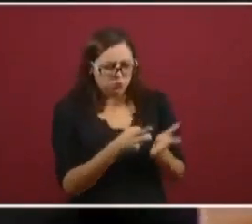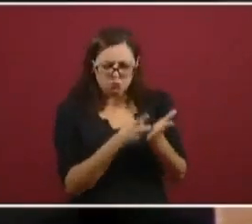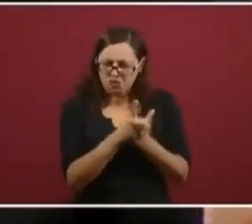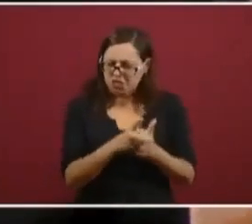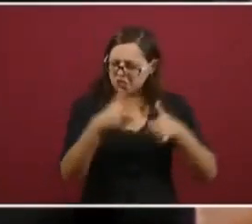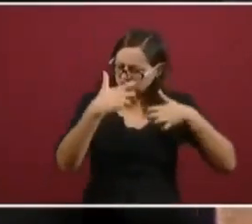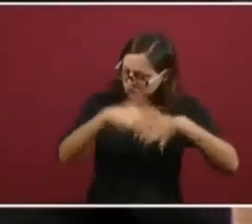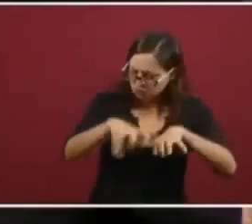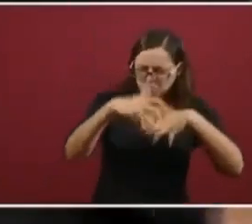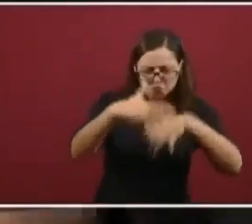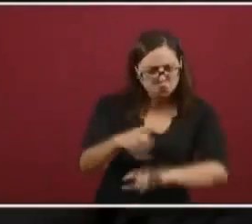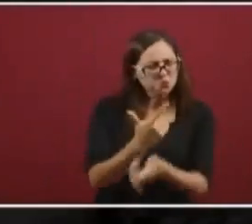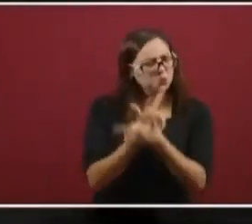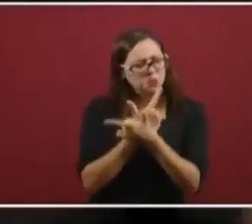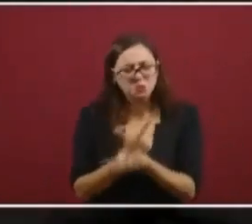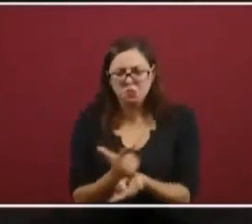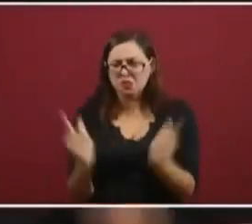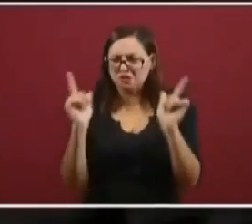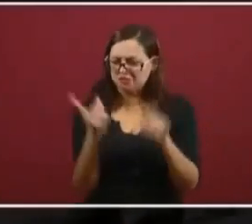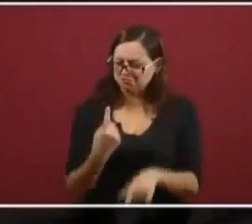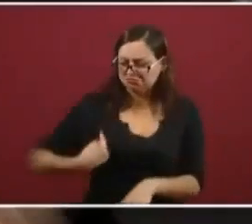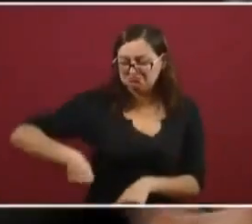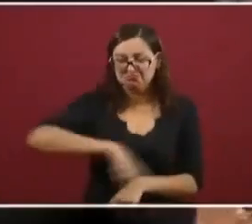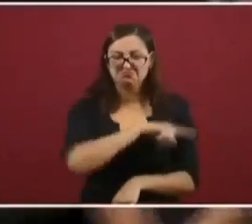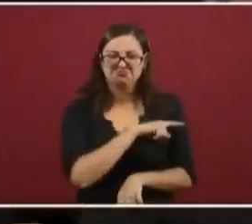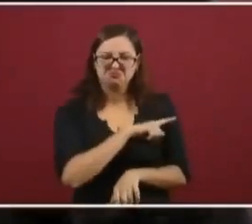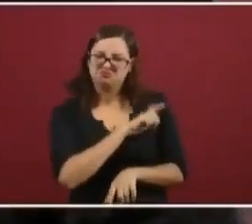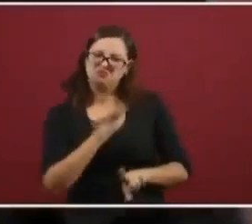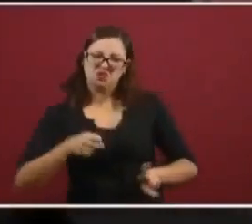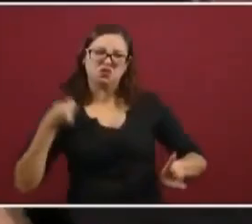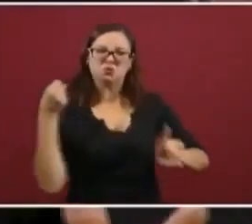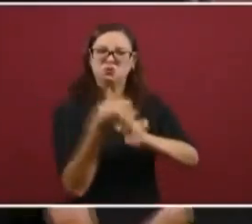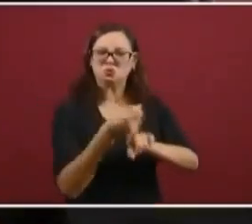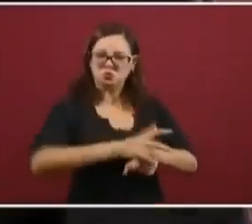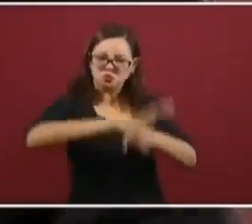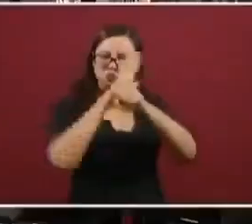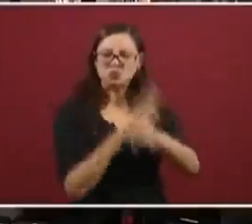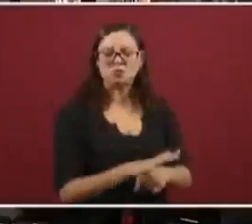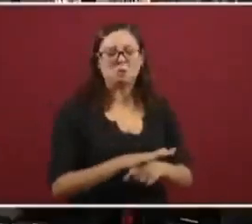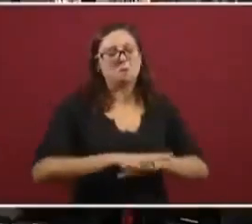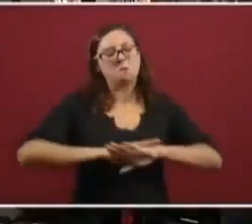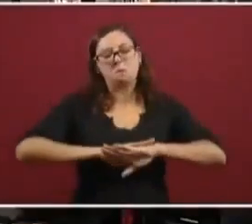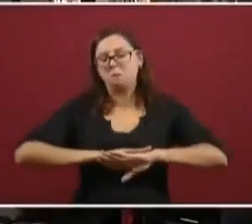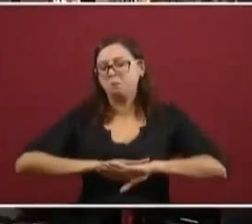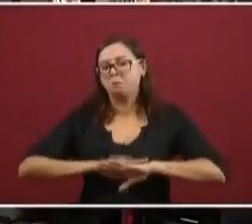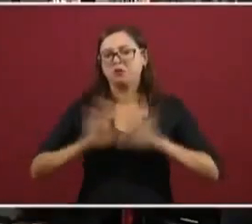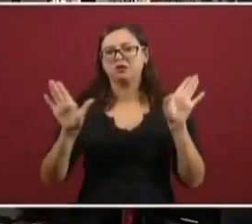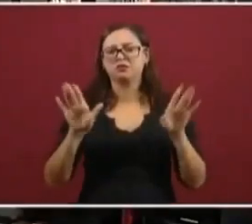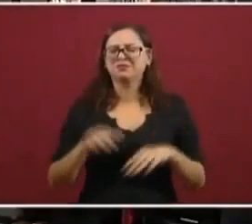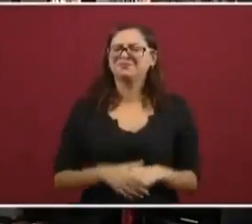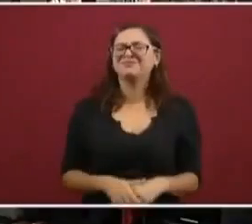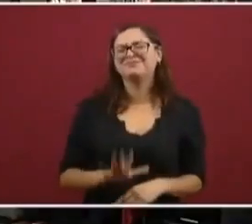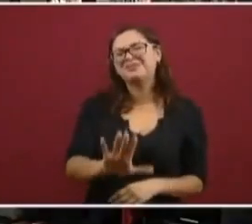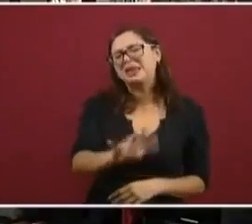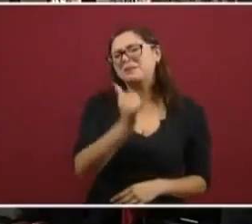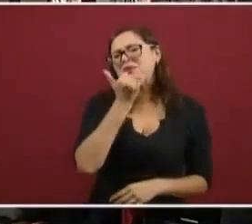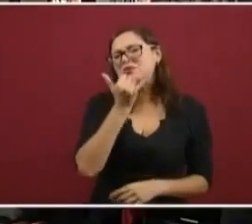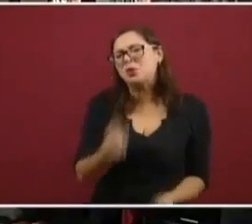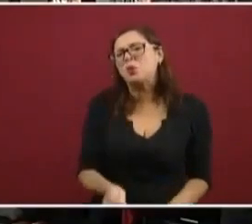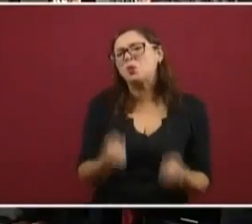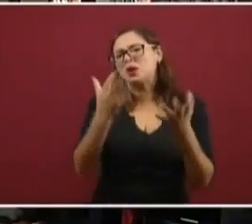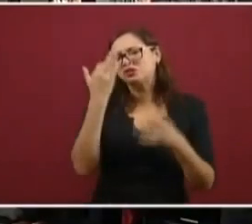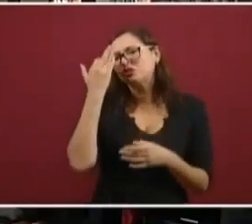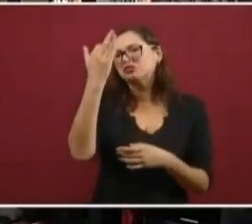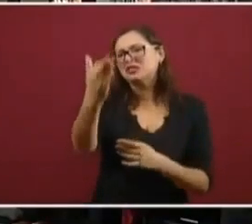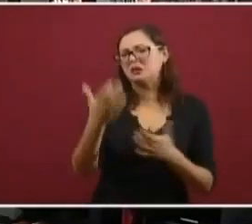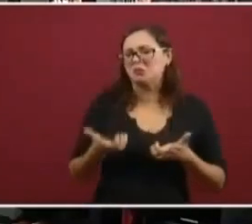haber represión porque nosotros no somos iguales Hasta cuándo se va a soportar presidente que cerr